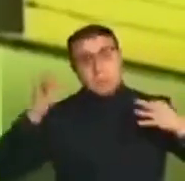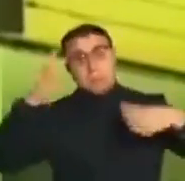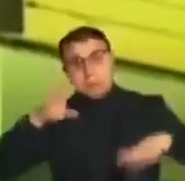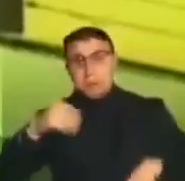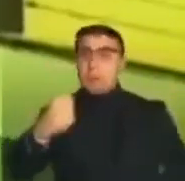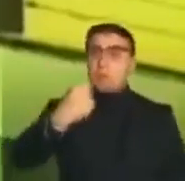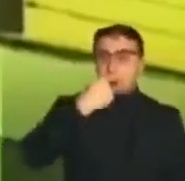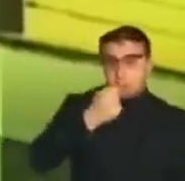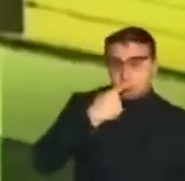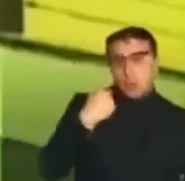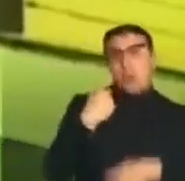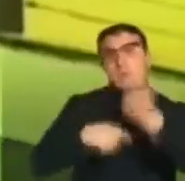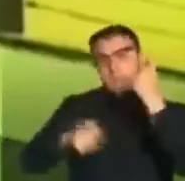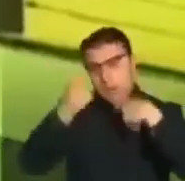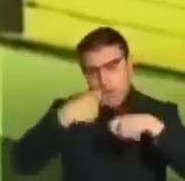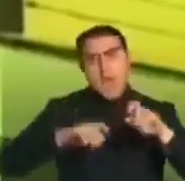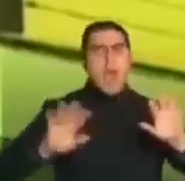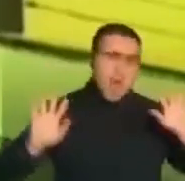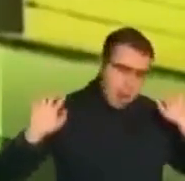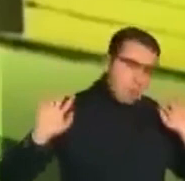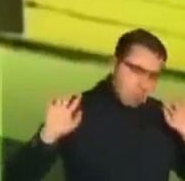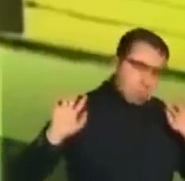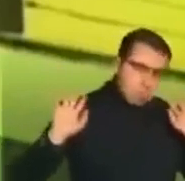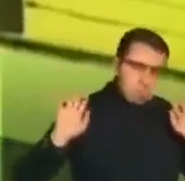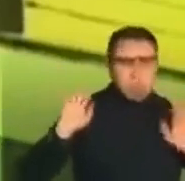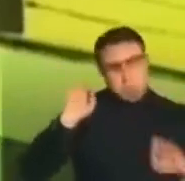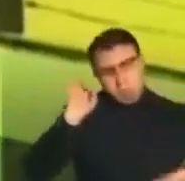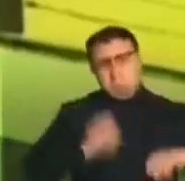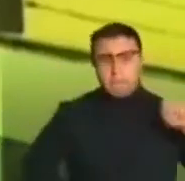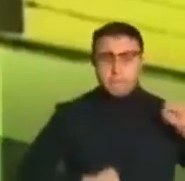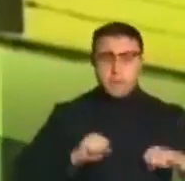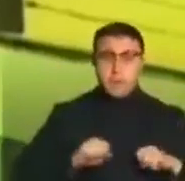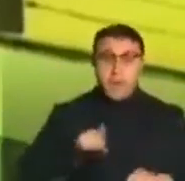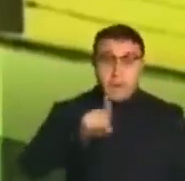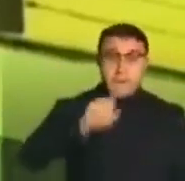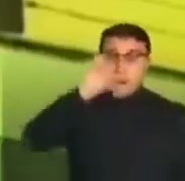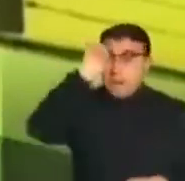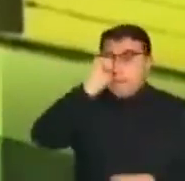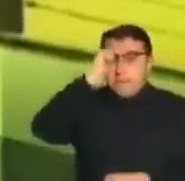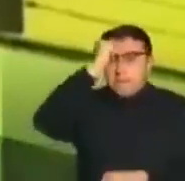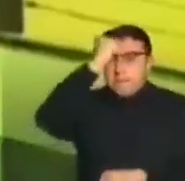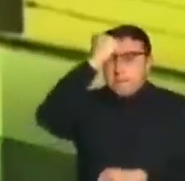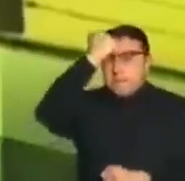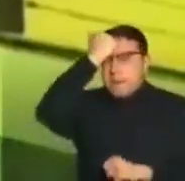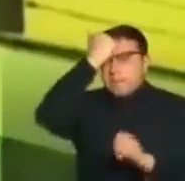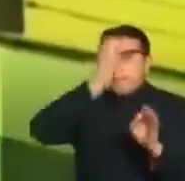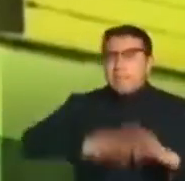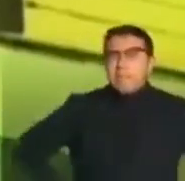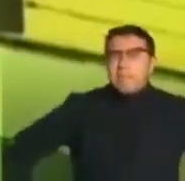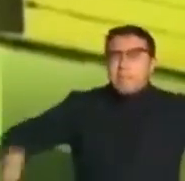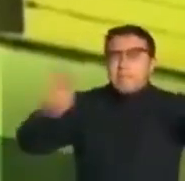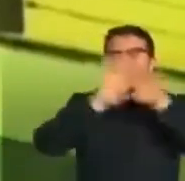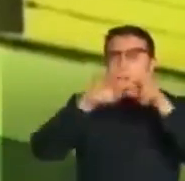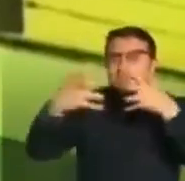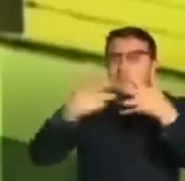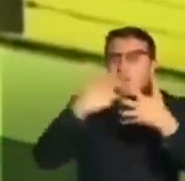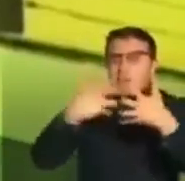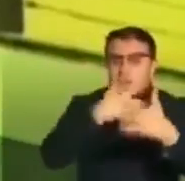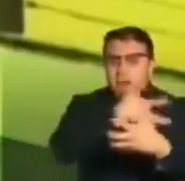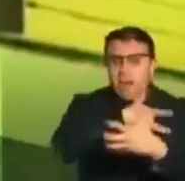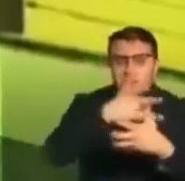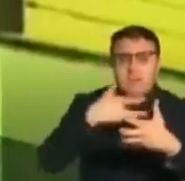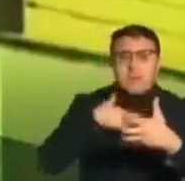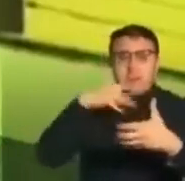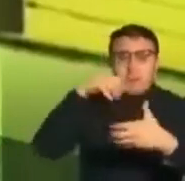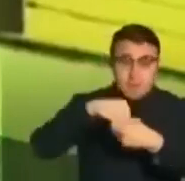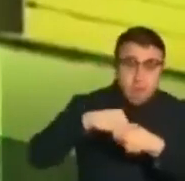las medicinas, por ejemplo, pero el eje central, fundamental de un sistema de salud no